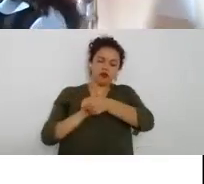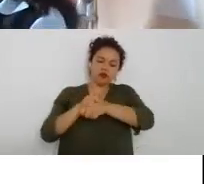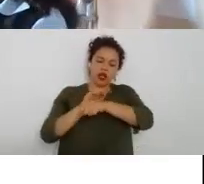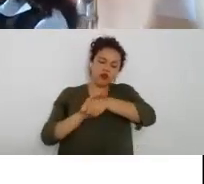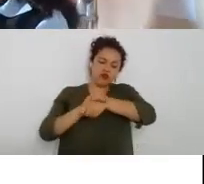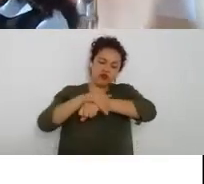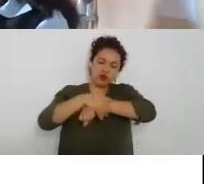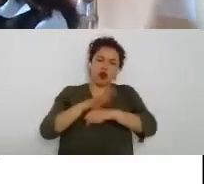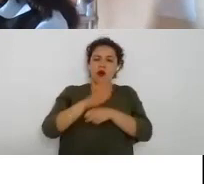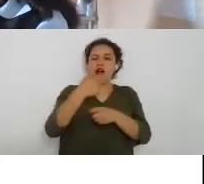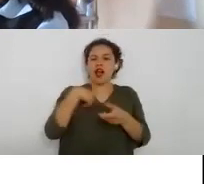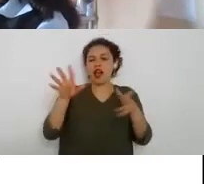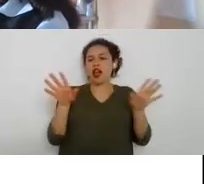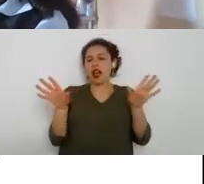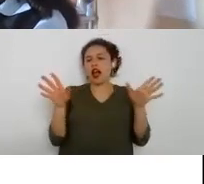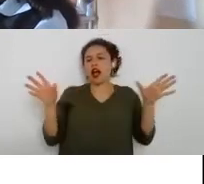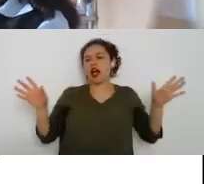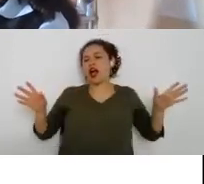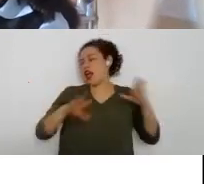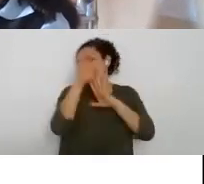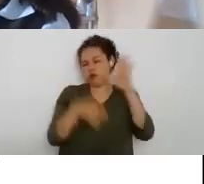se les ocurre que podemos encontrar aquí?